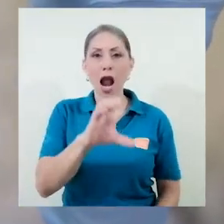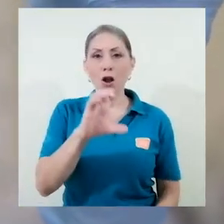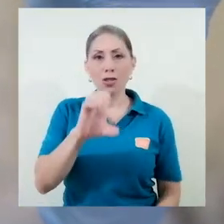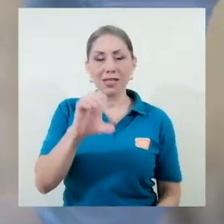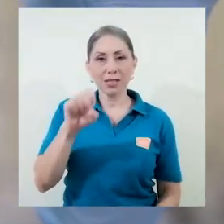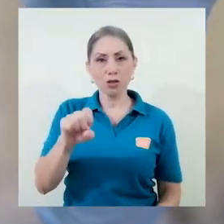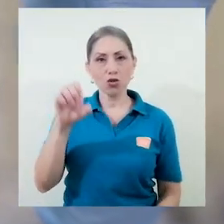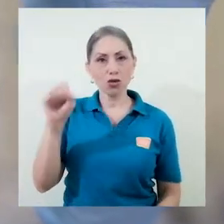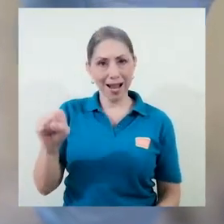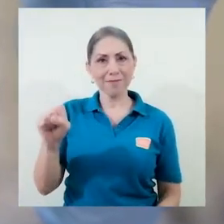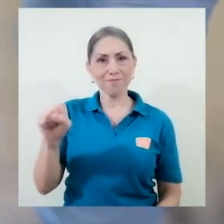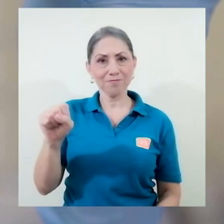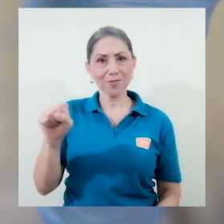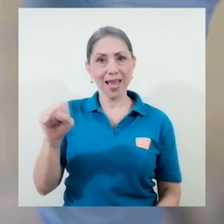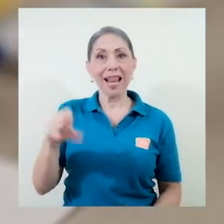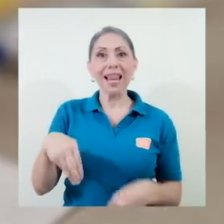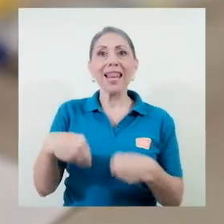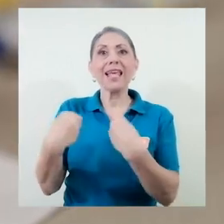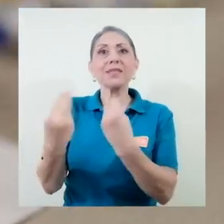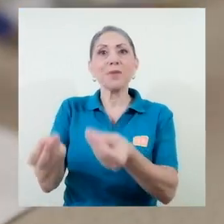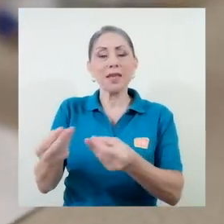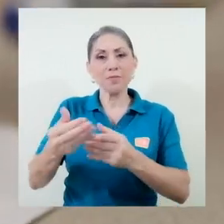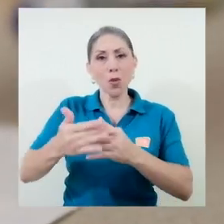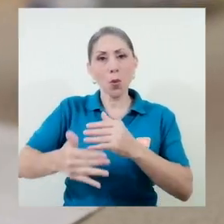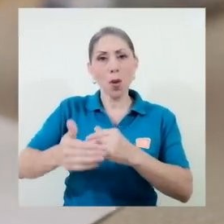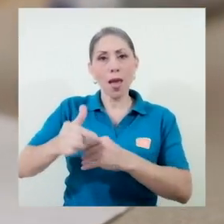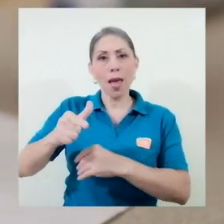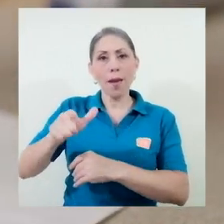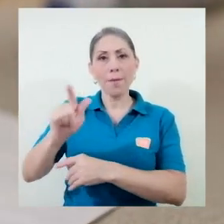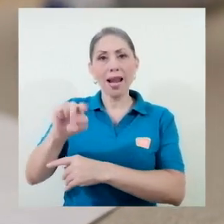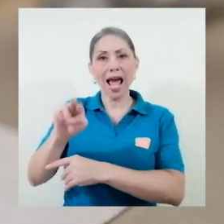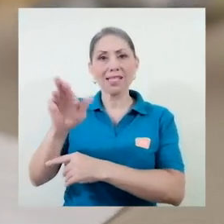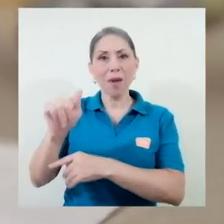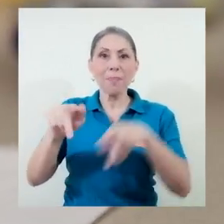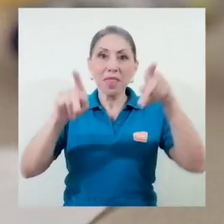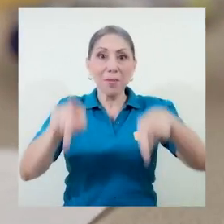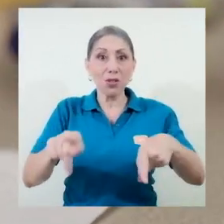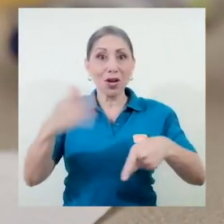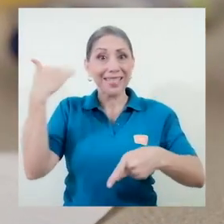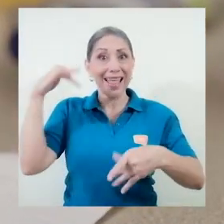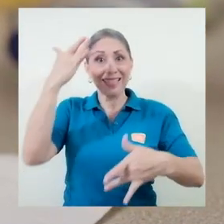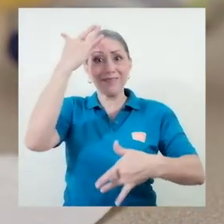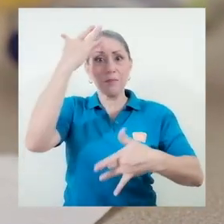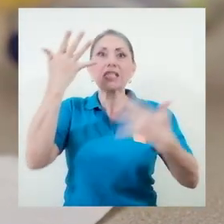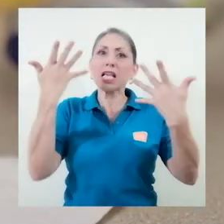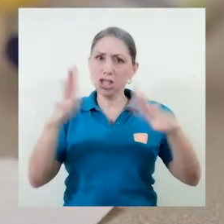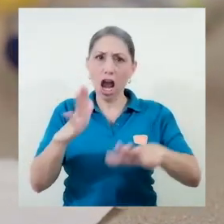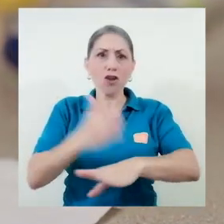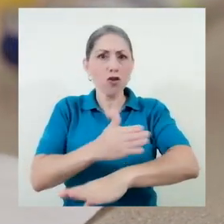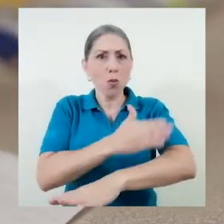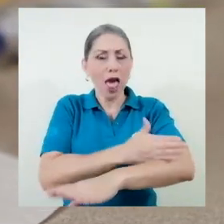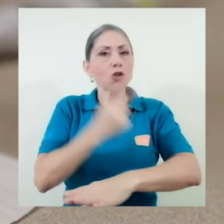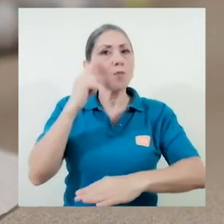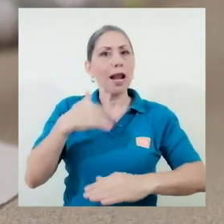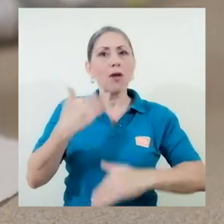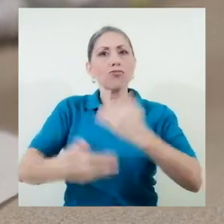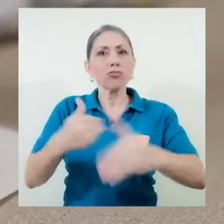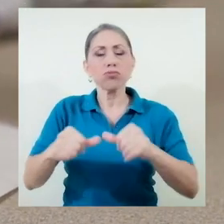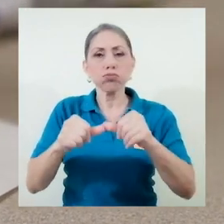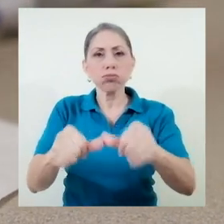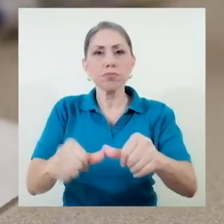Caja Costarricense de Seguro Social les brinde el plasma de pacientes ya recuperados para proceder con los siguientes